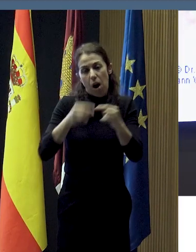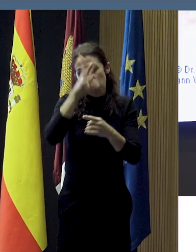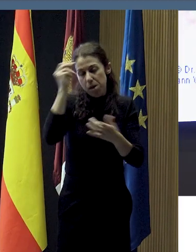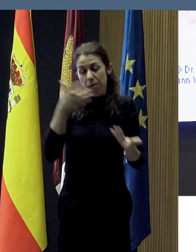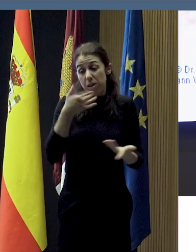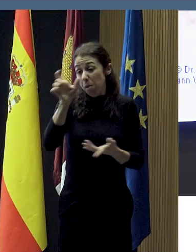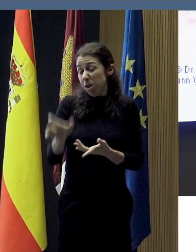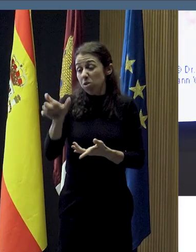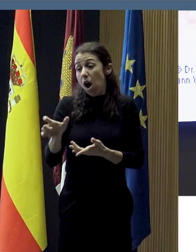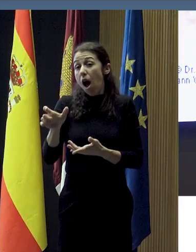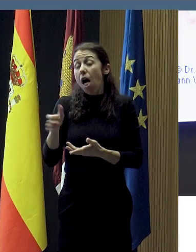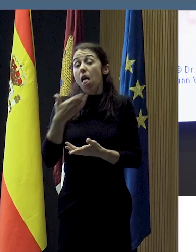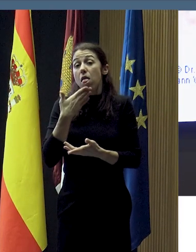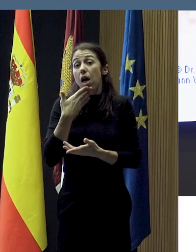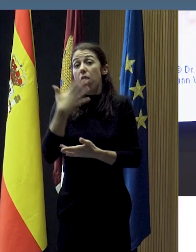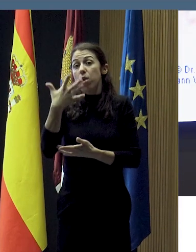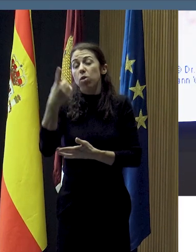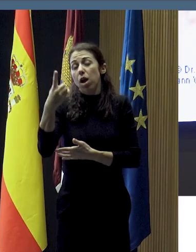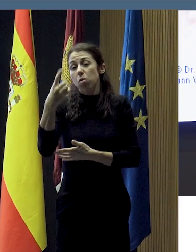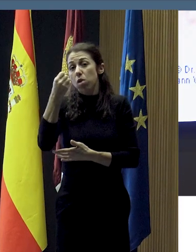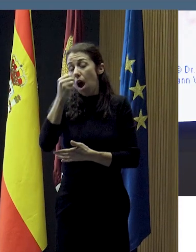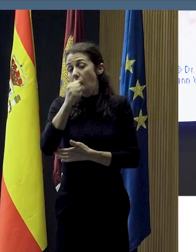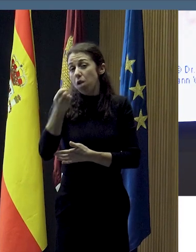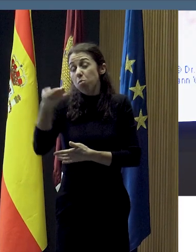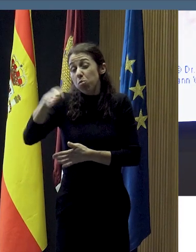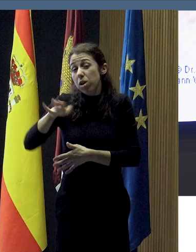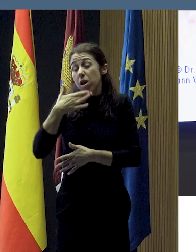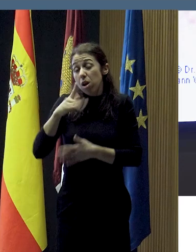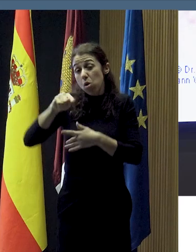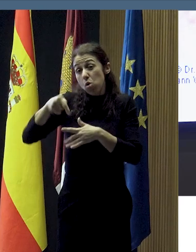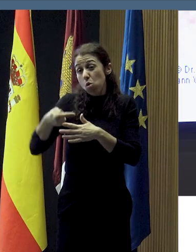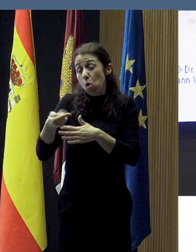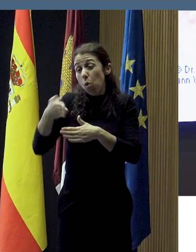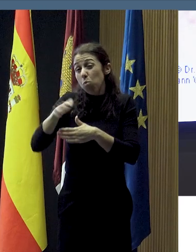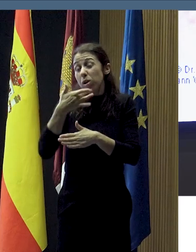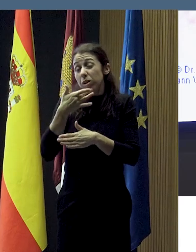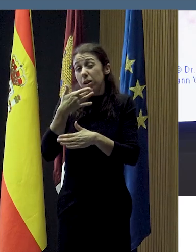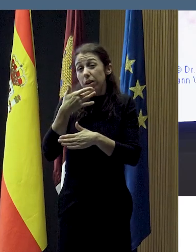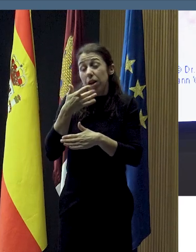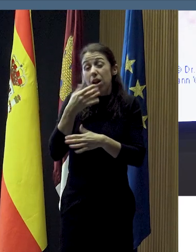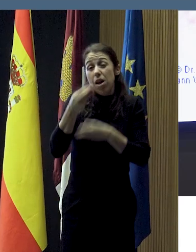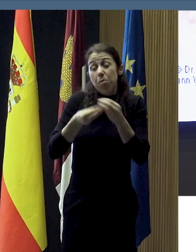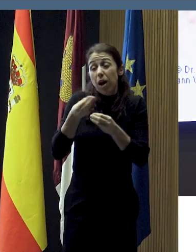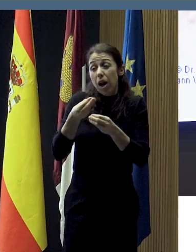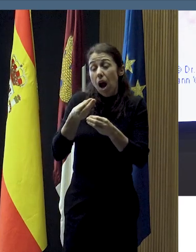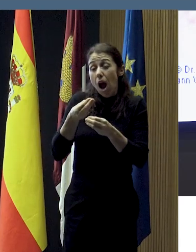Esta persona falleció a los 51 años y, tras su muerte, el mayor acierto de Alois Alzheimer fue realizar la autopsia del cerebro de